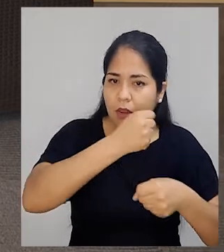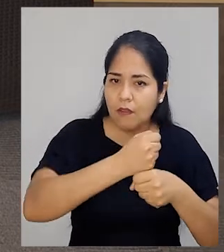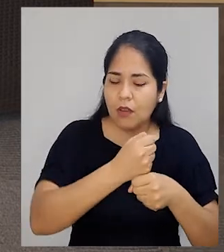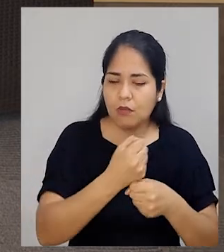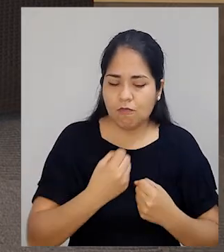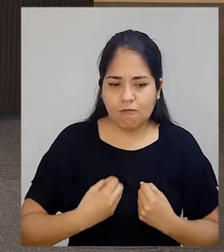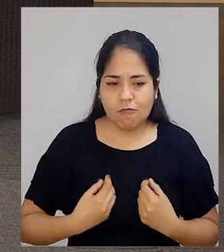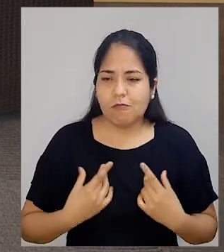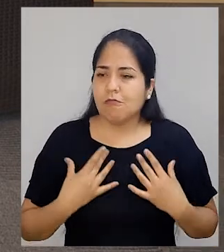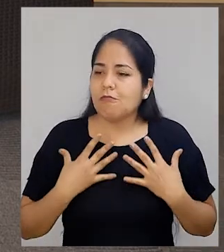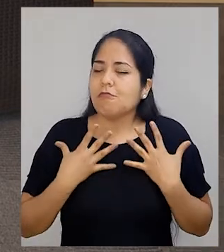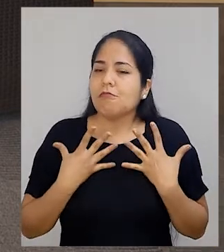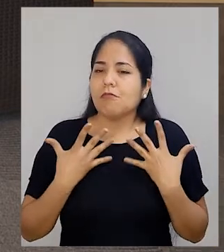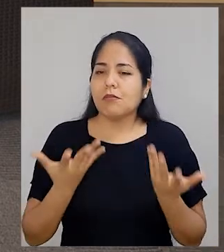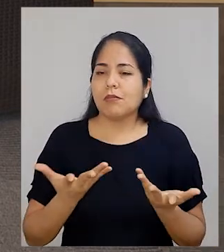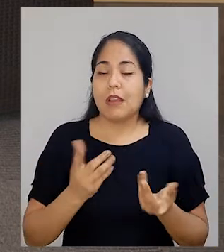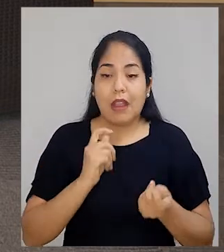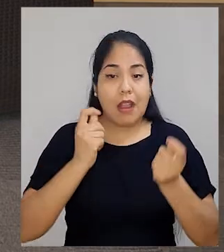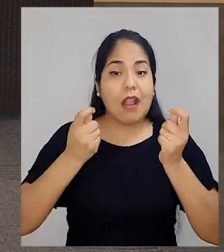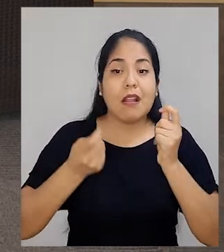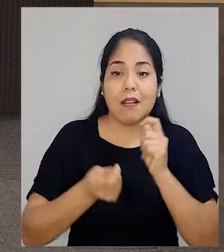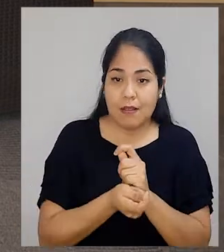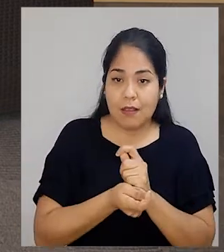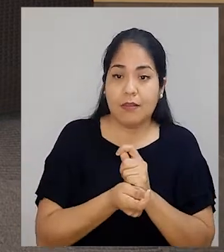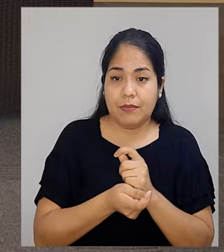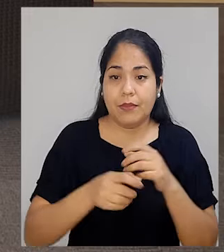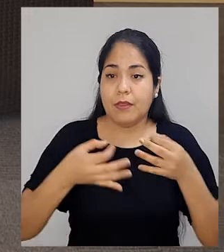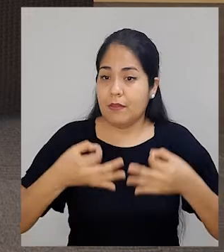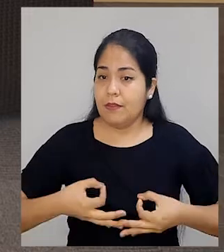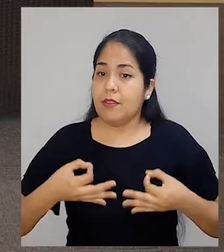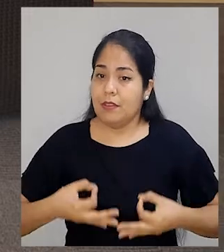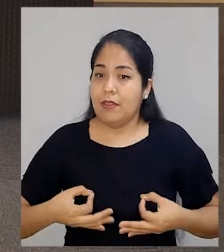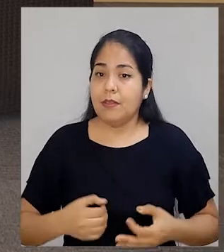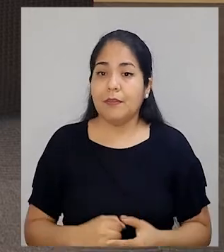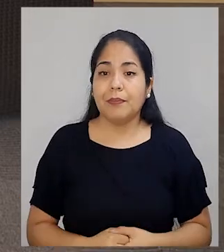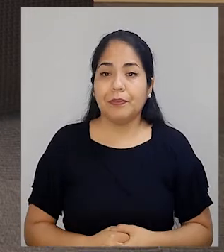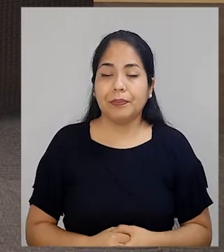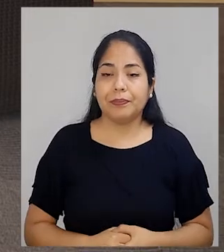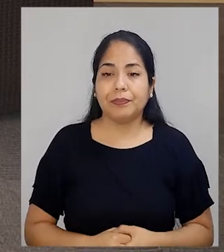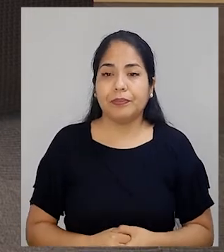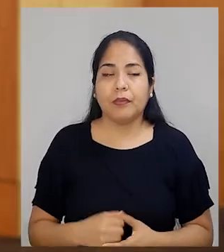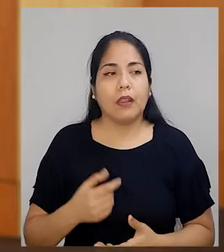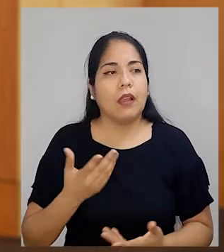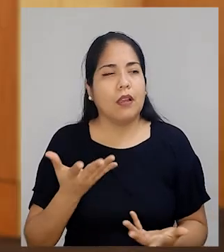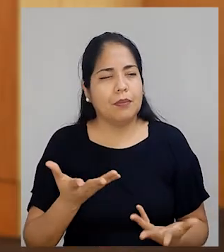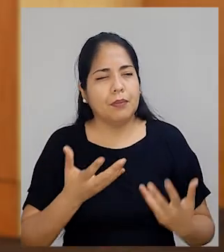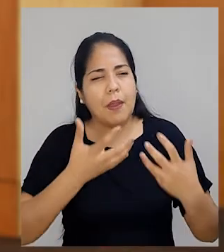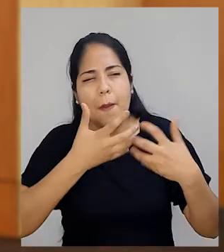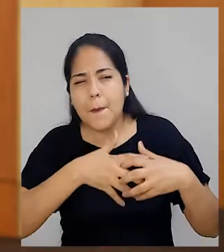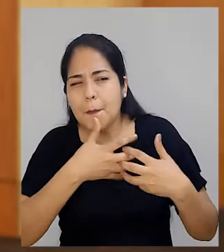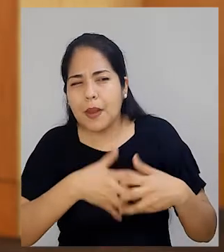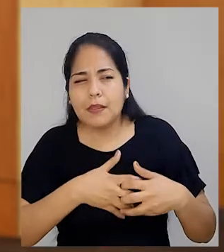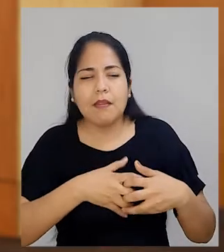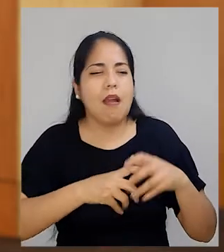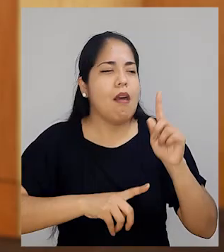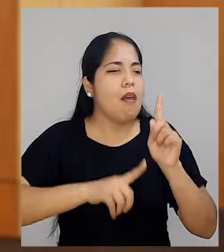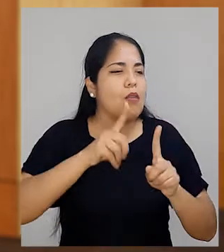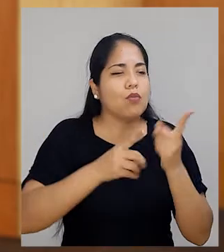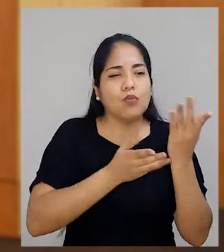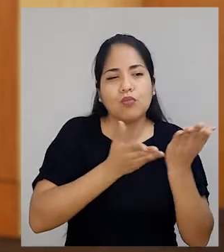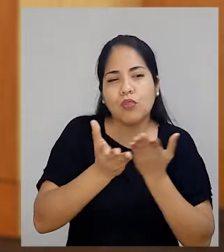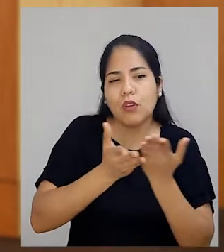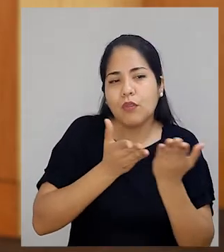Darle la oportunidad de trabajar a una persona con discapacidad, evidentemente, es algo muy trascendental para este grupo de personas, ¿no? Ahora, existen empresas